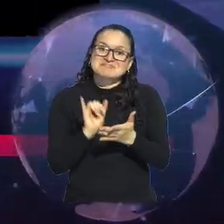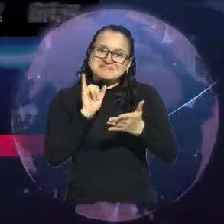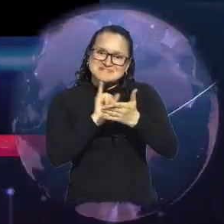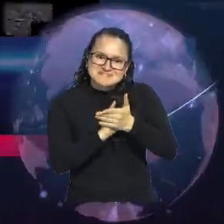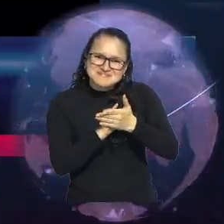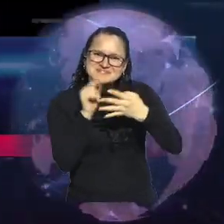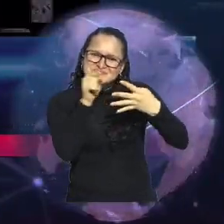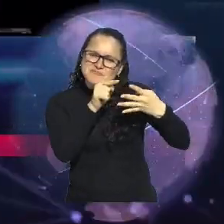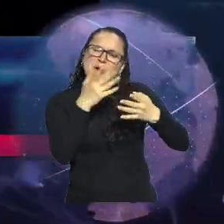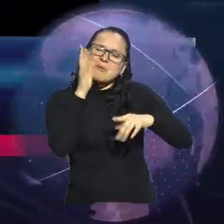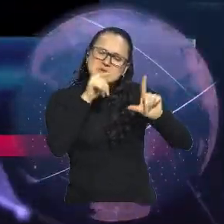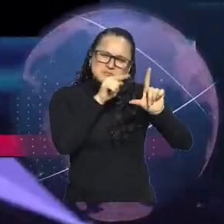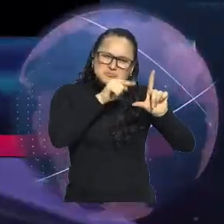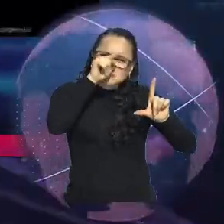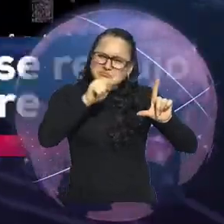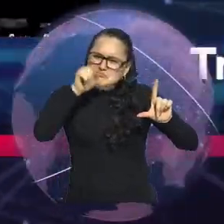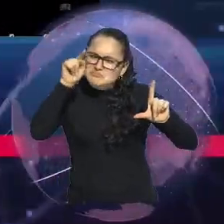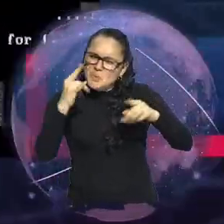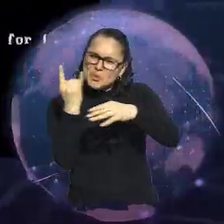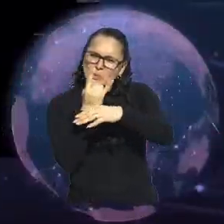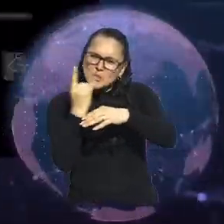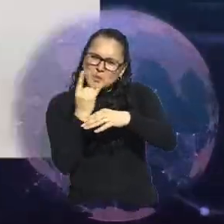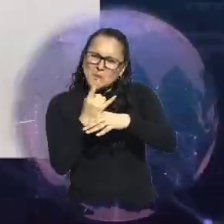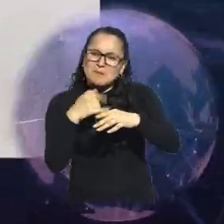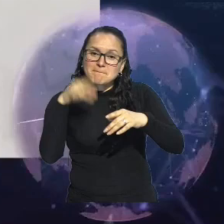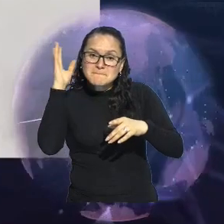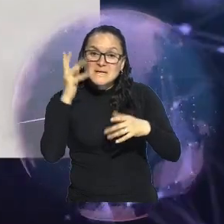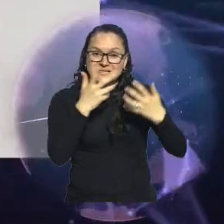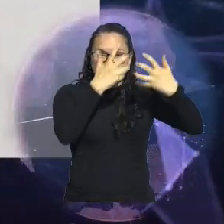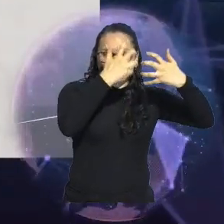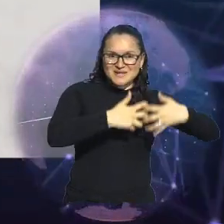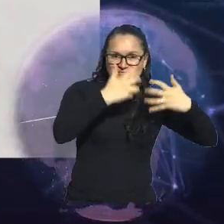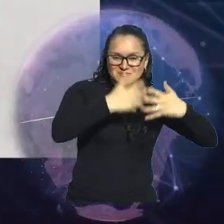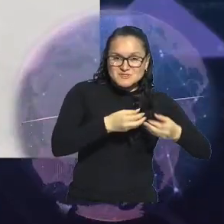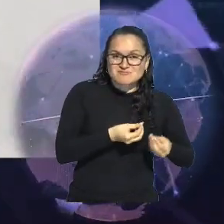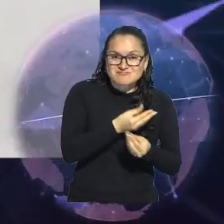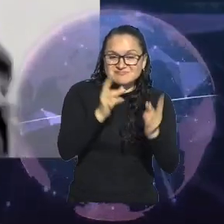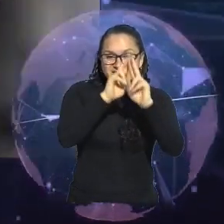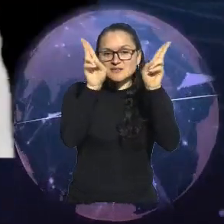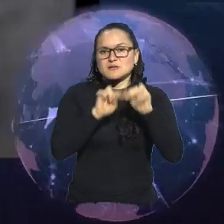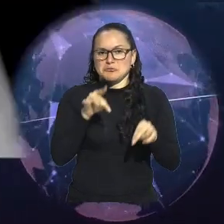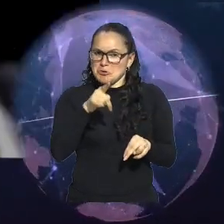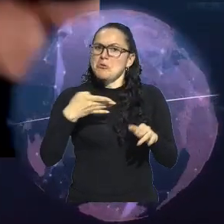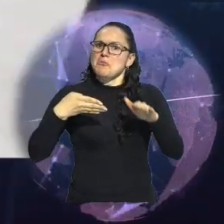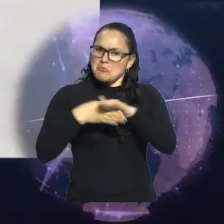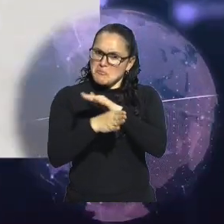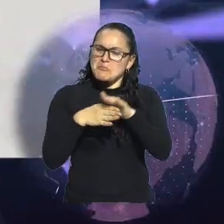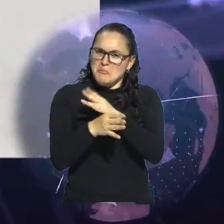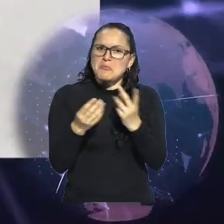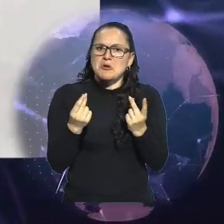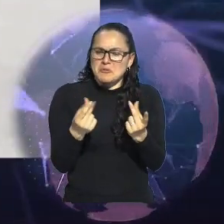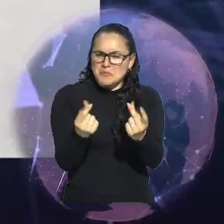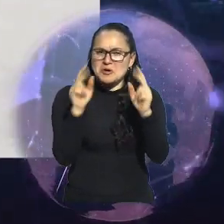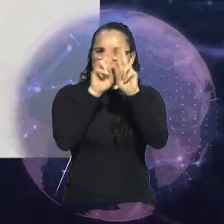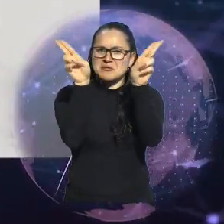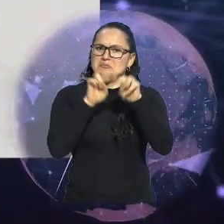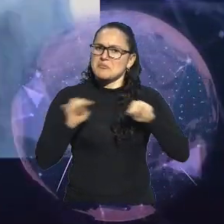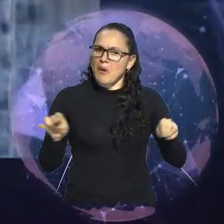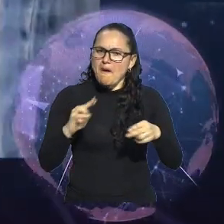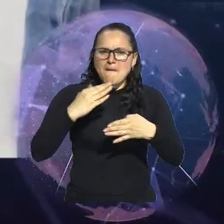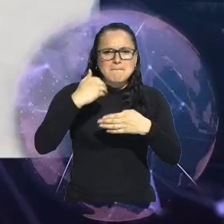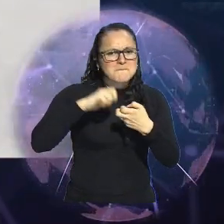variaciones del tráfico los operadores continúan garantizando el acceso al servicio de internet sin traumatismos